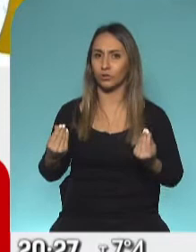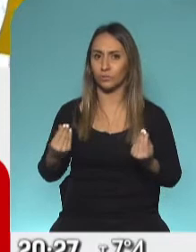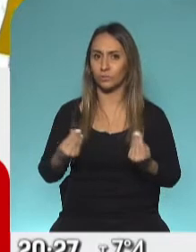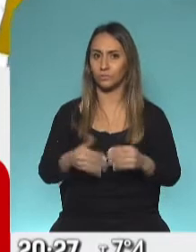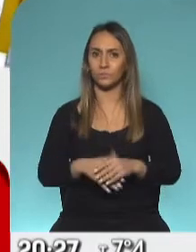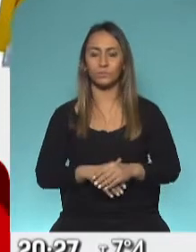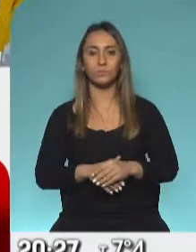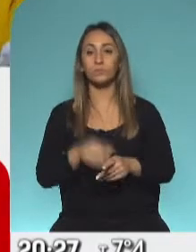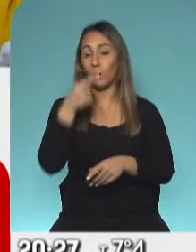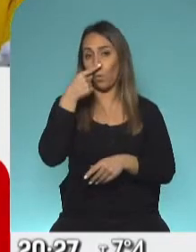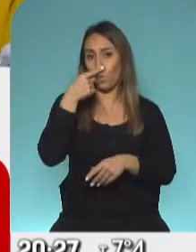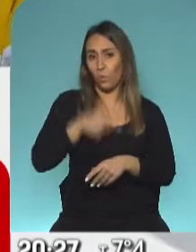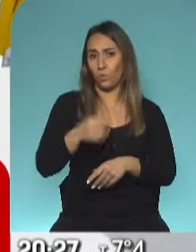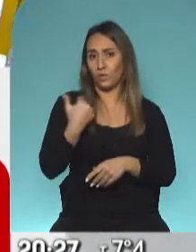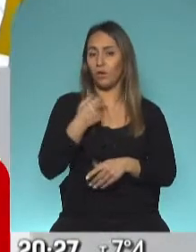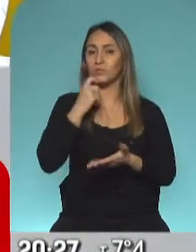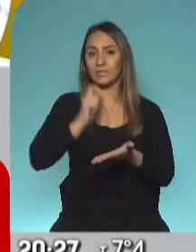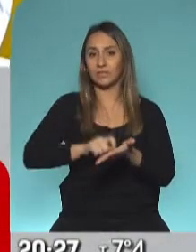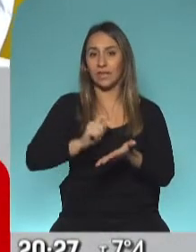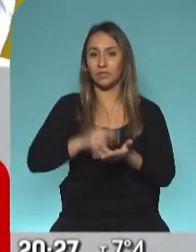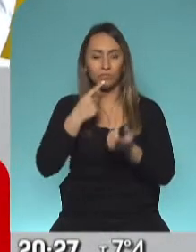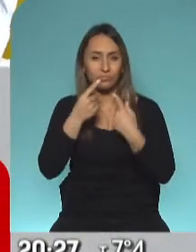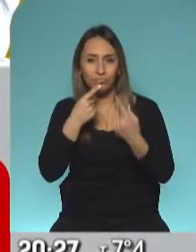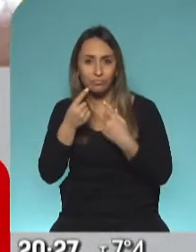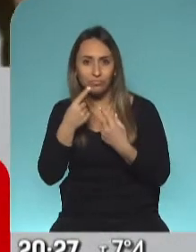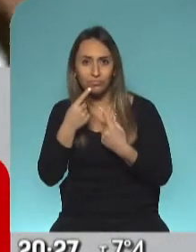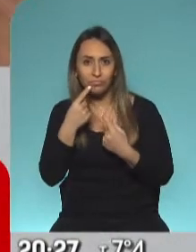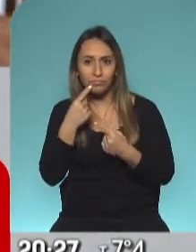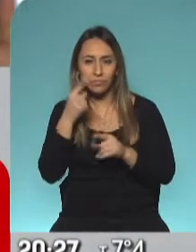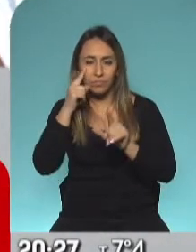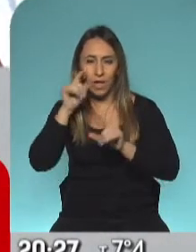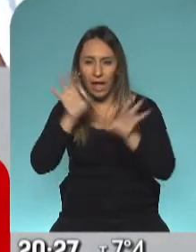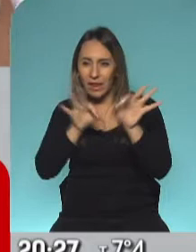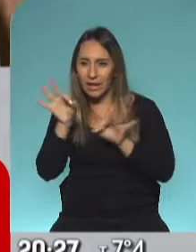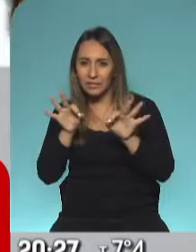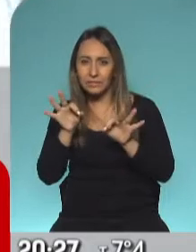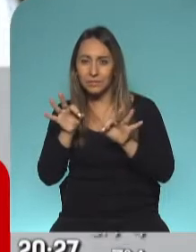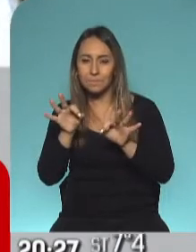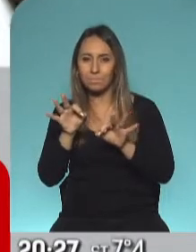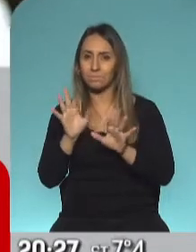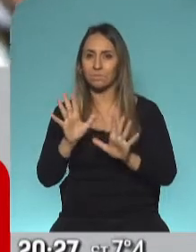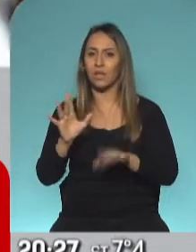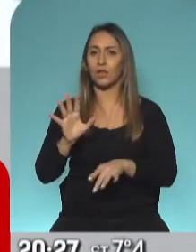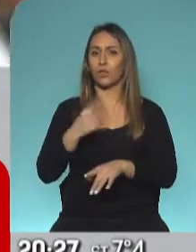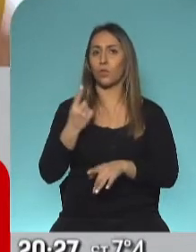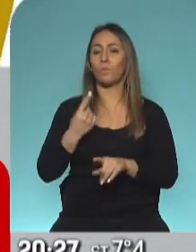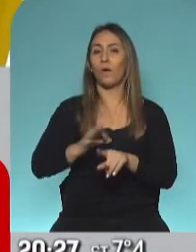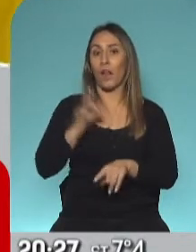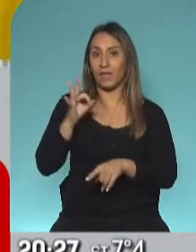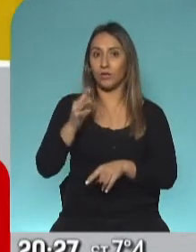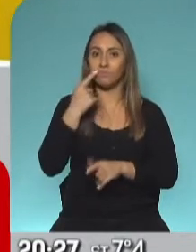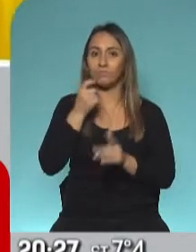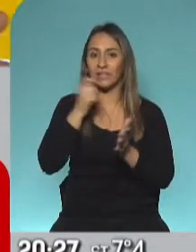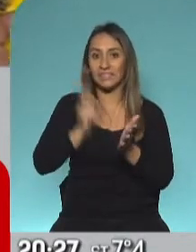bueno el último censo que hicimos nosotros que es hacemos un censo por año el último fue